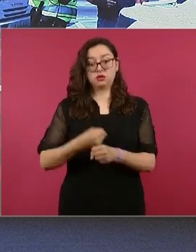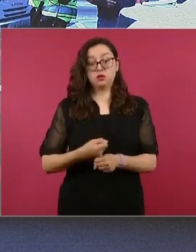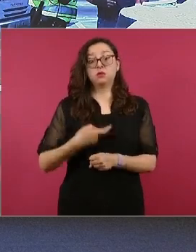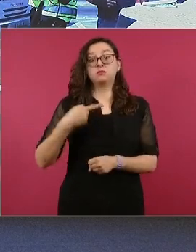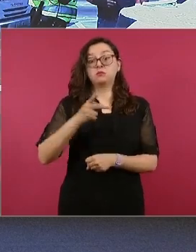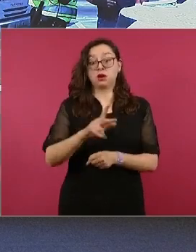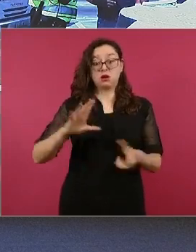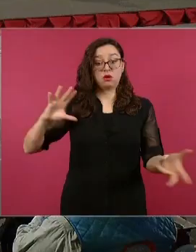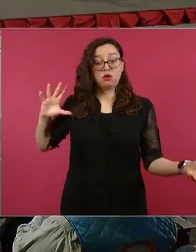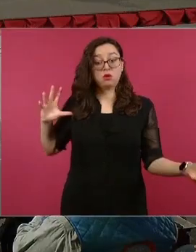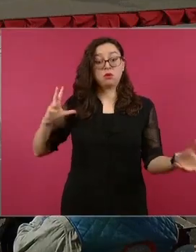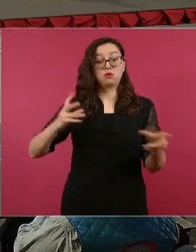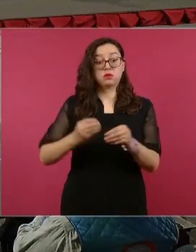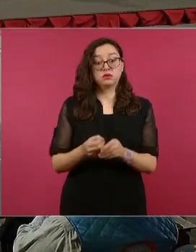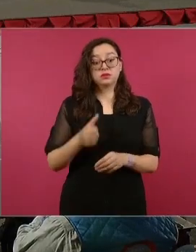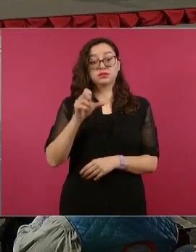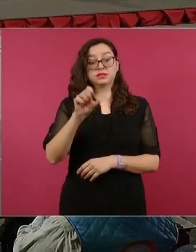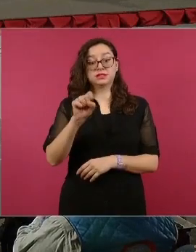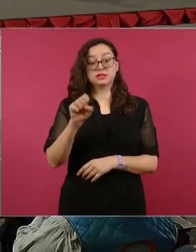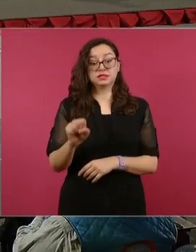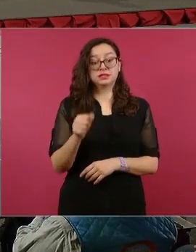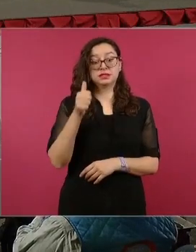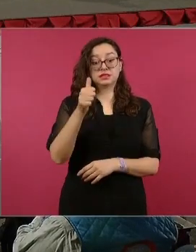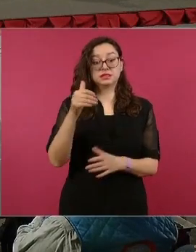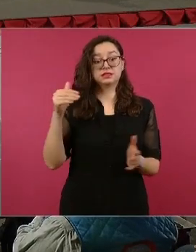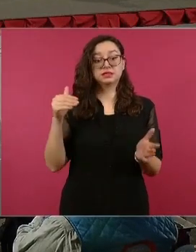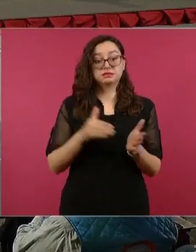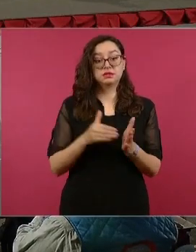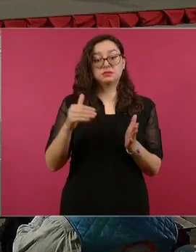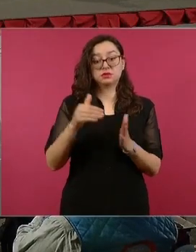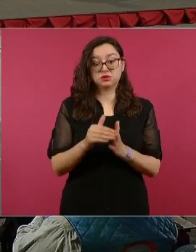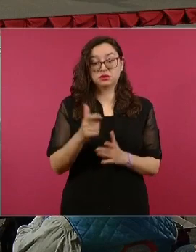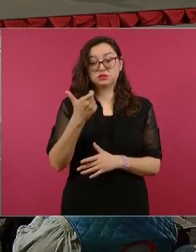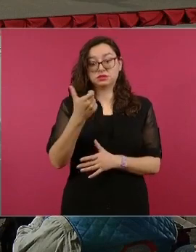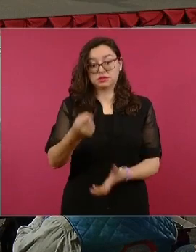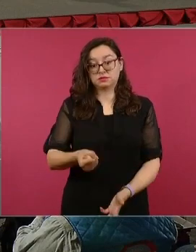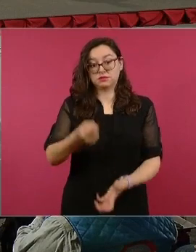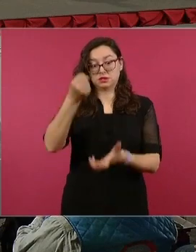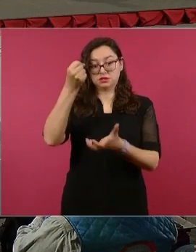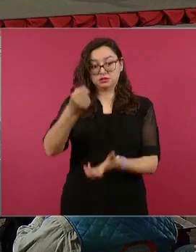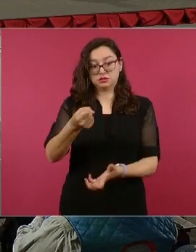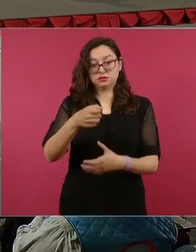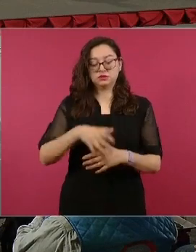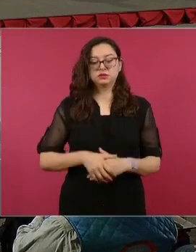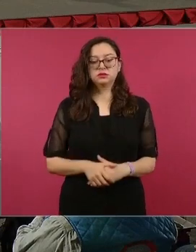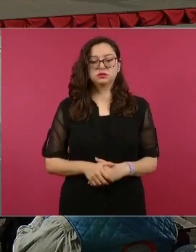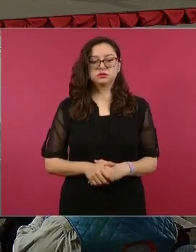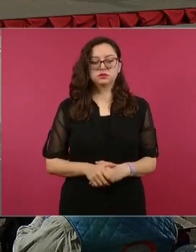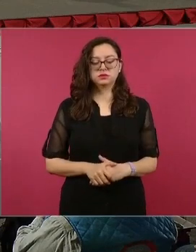66.303 millones de pesos. Ahora voy a ocupar el…